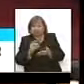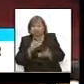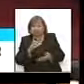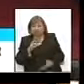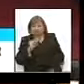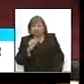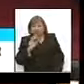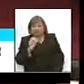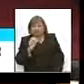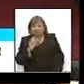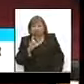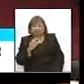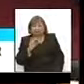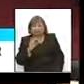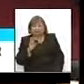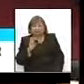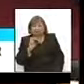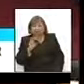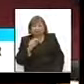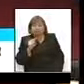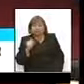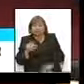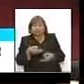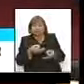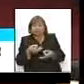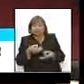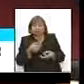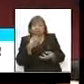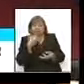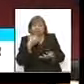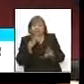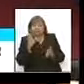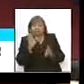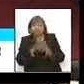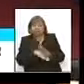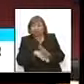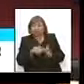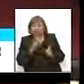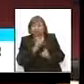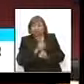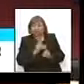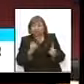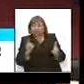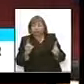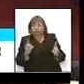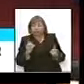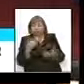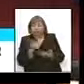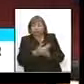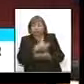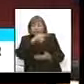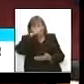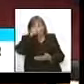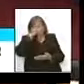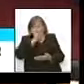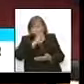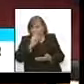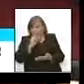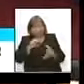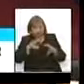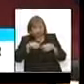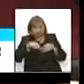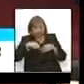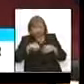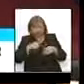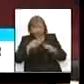neoliberal manejado por los grupos económicos es una manera de liquidar la democracia en el país. Por eso el Nuevo Perú se opone a este proyecto de ley y a otros